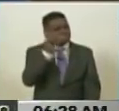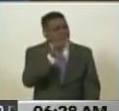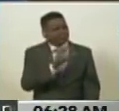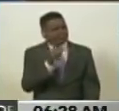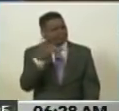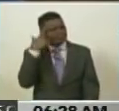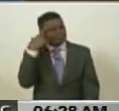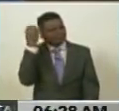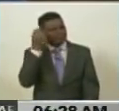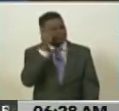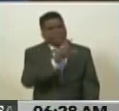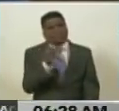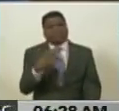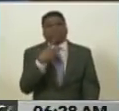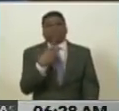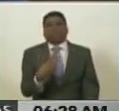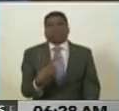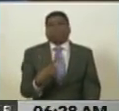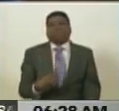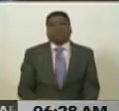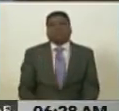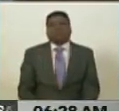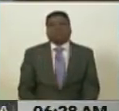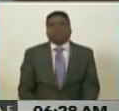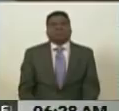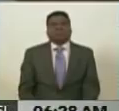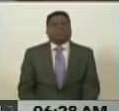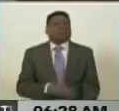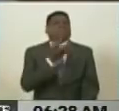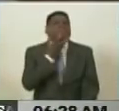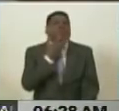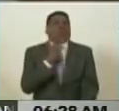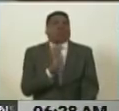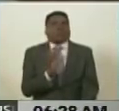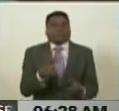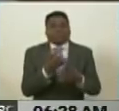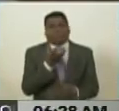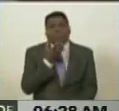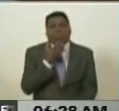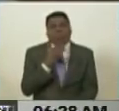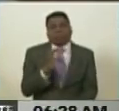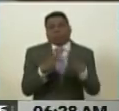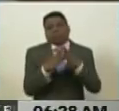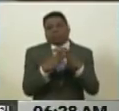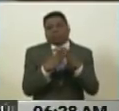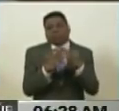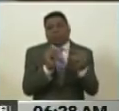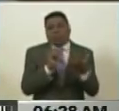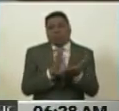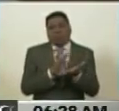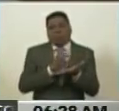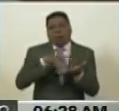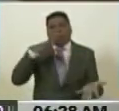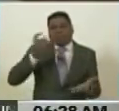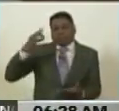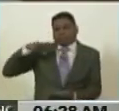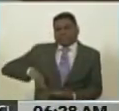o una parte de la población dice en la calle es de qué vale un aumento si por otra parte hay unas